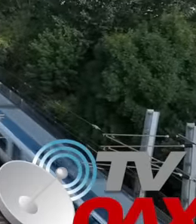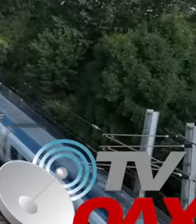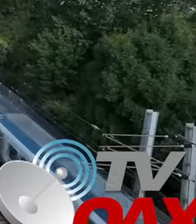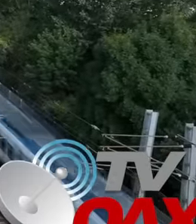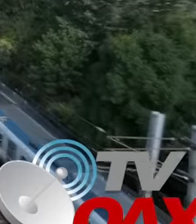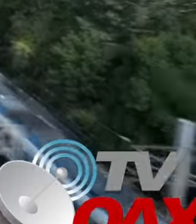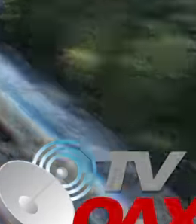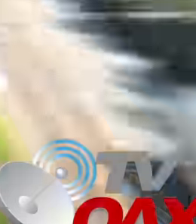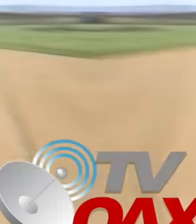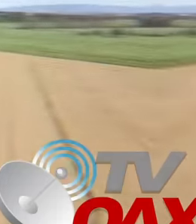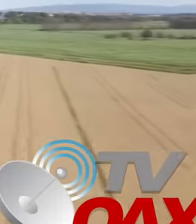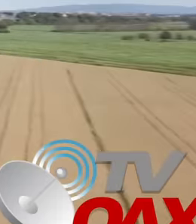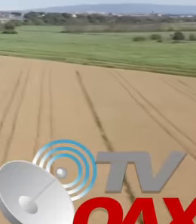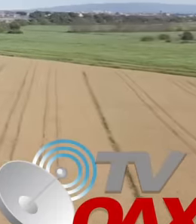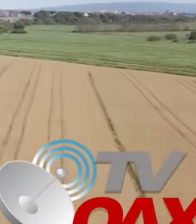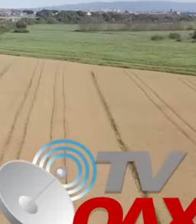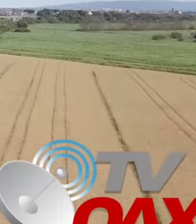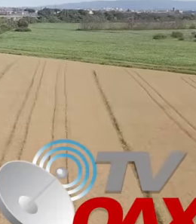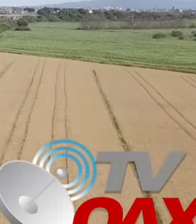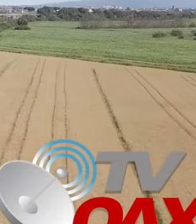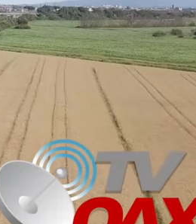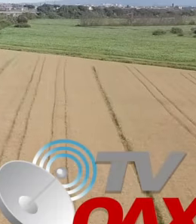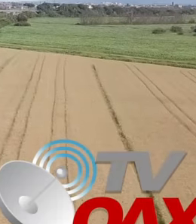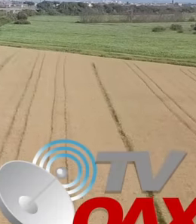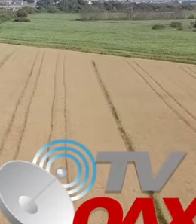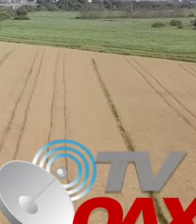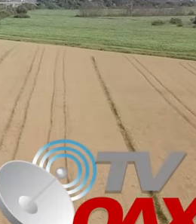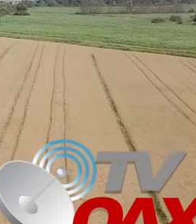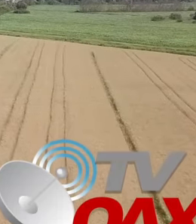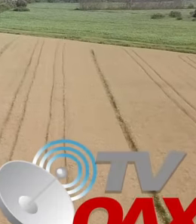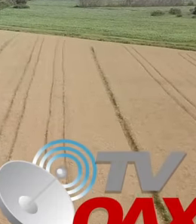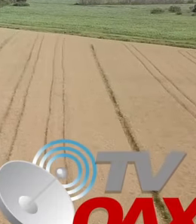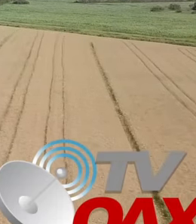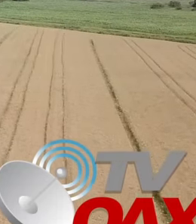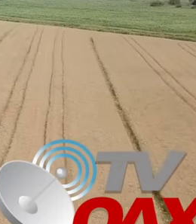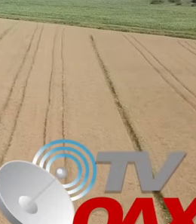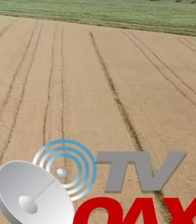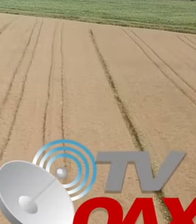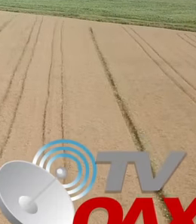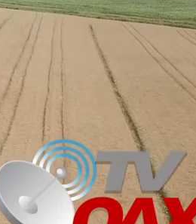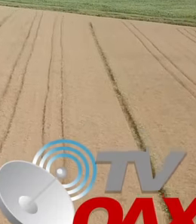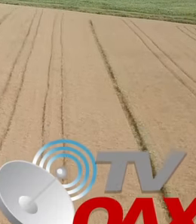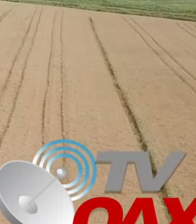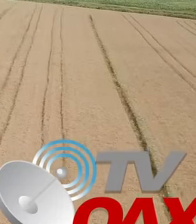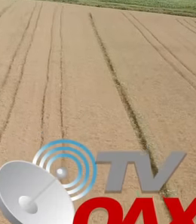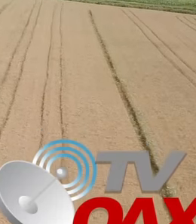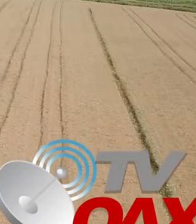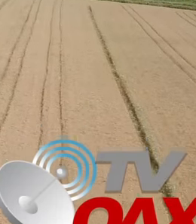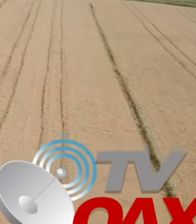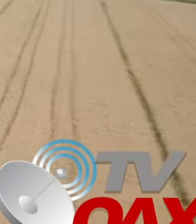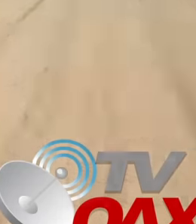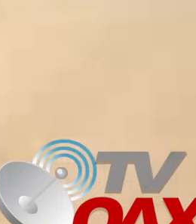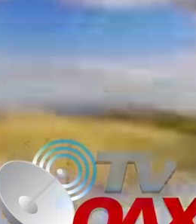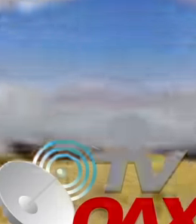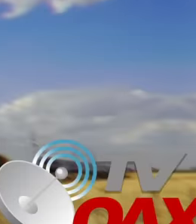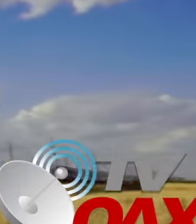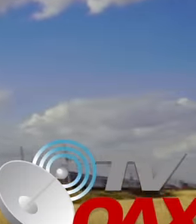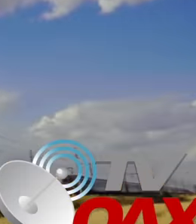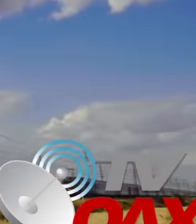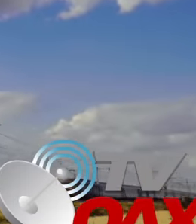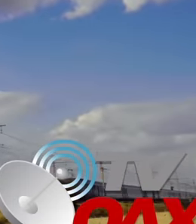viajar en tren. Este será otro de los proyectos más grandes que el presidente de México